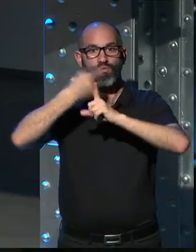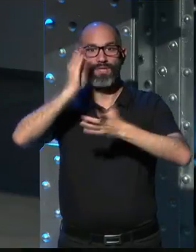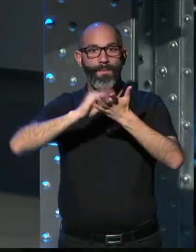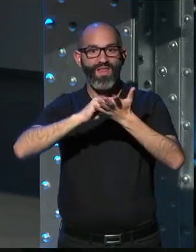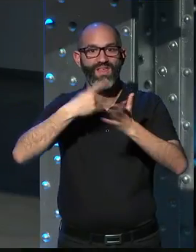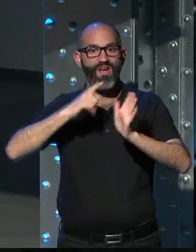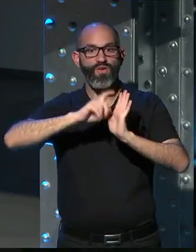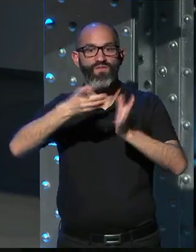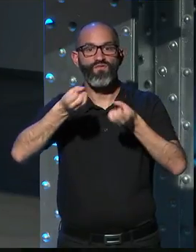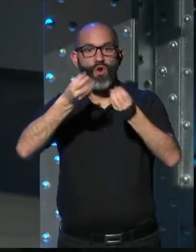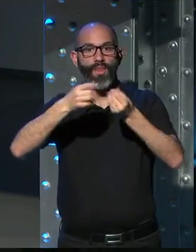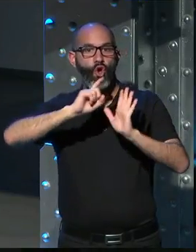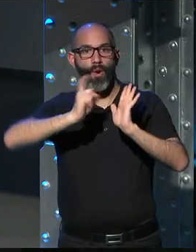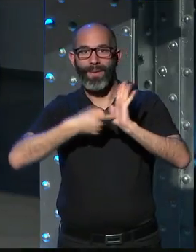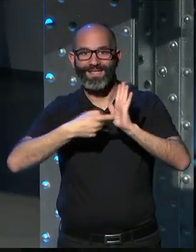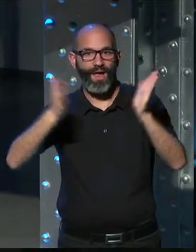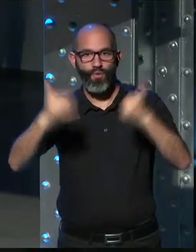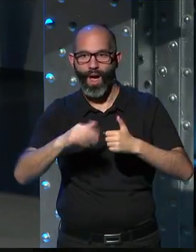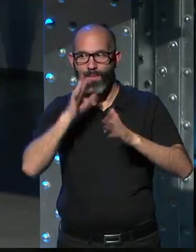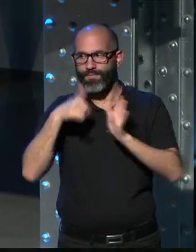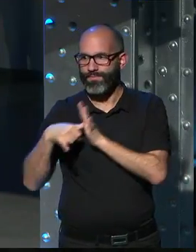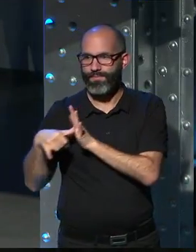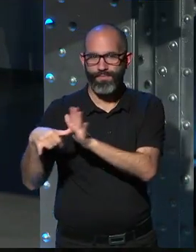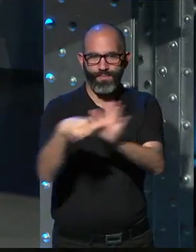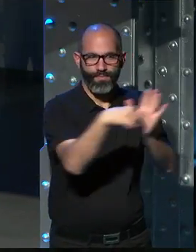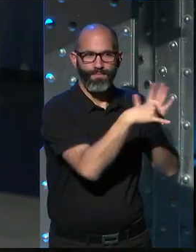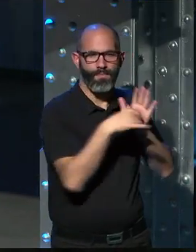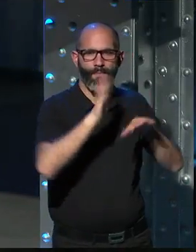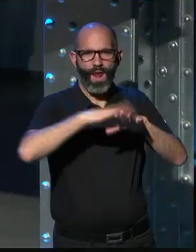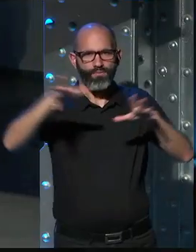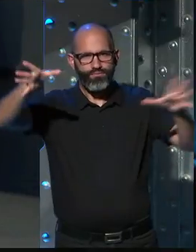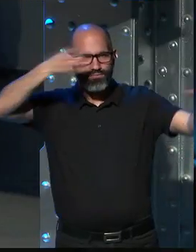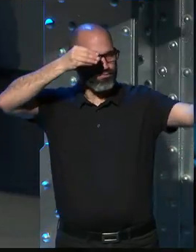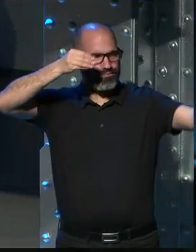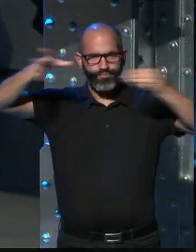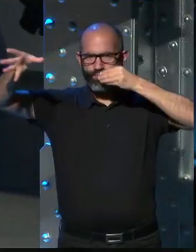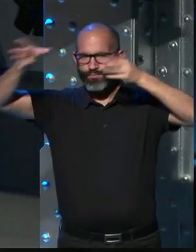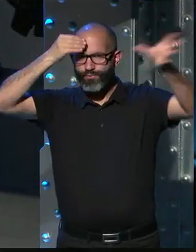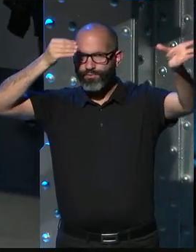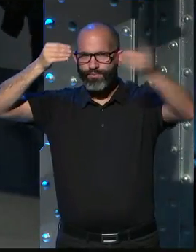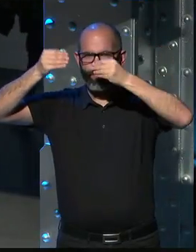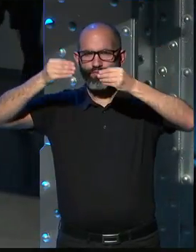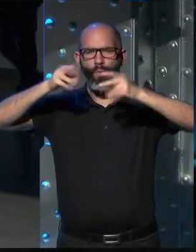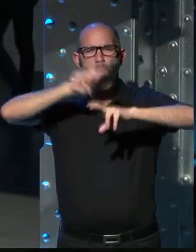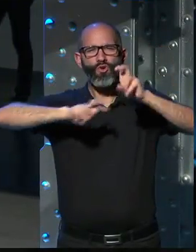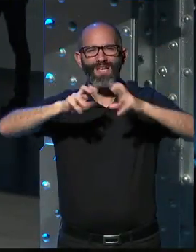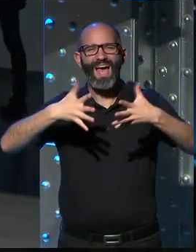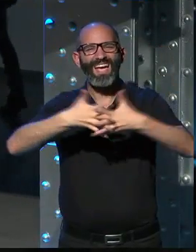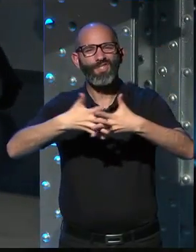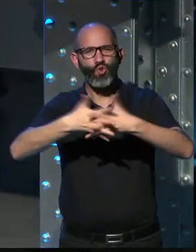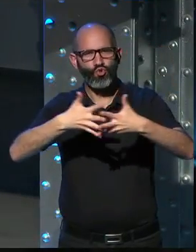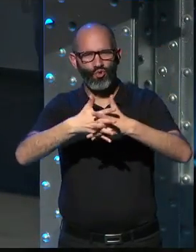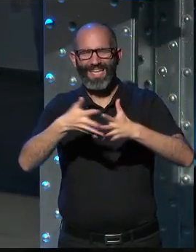para simplificar la información que nos rodea y poder procesarla es el buscar estructura. Y esto es algo fundamental.